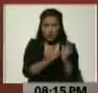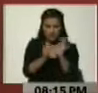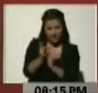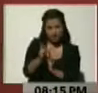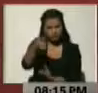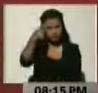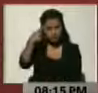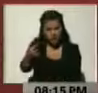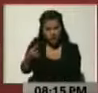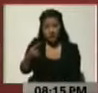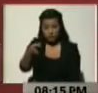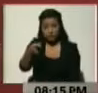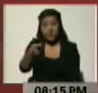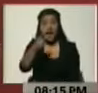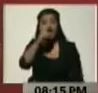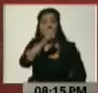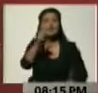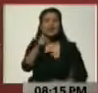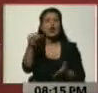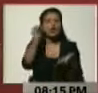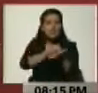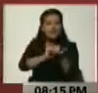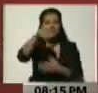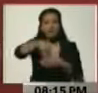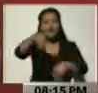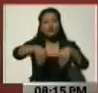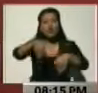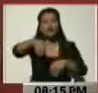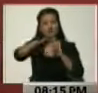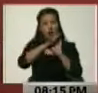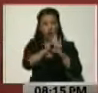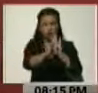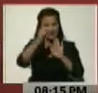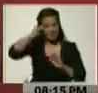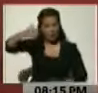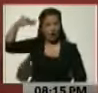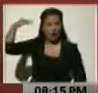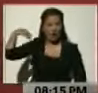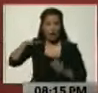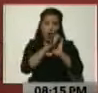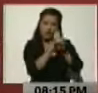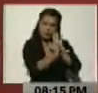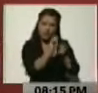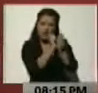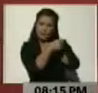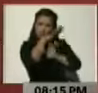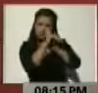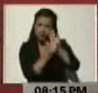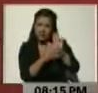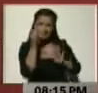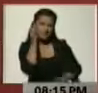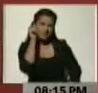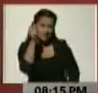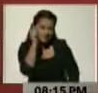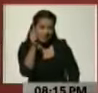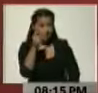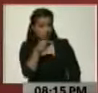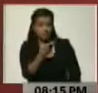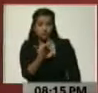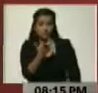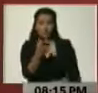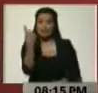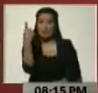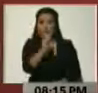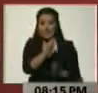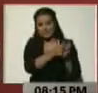de la elección a la constituyente, de la, del referéndum de la constituyente, para ver si iba a haber o no iba a haber constituyente. Es un mes de triunfo